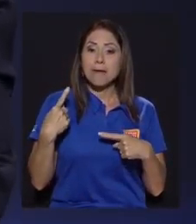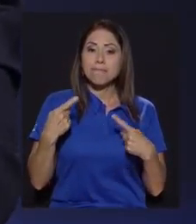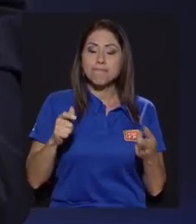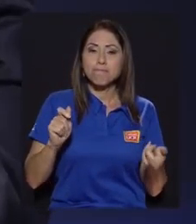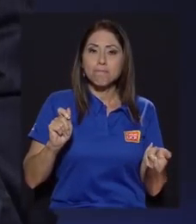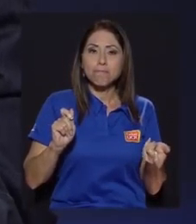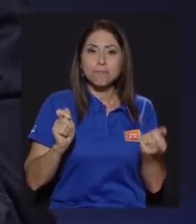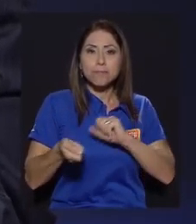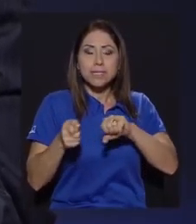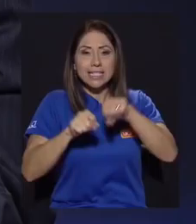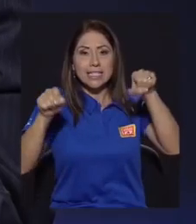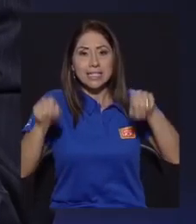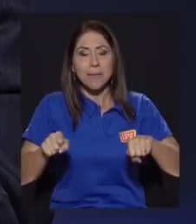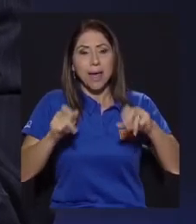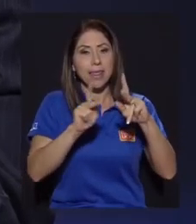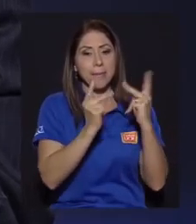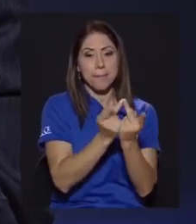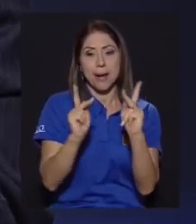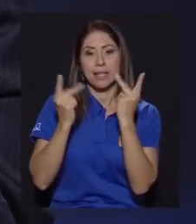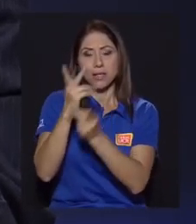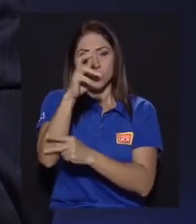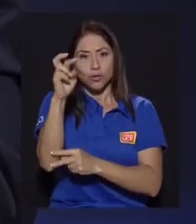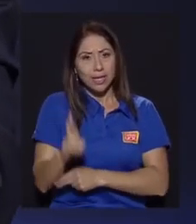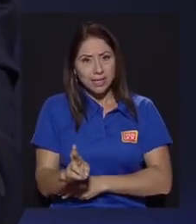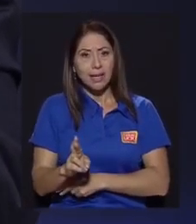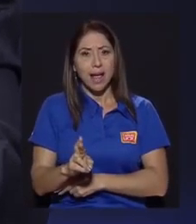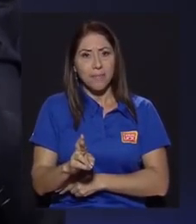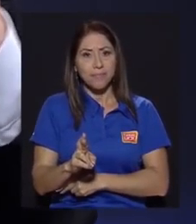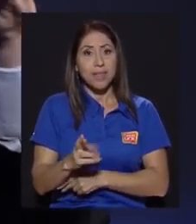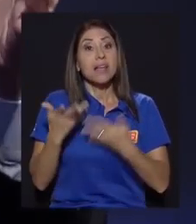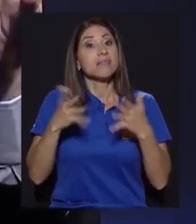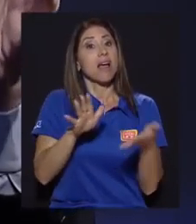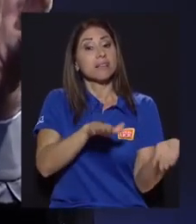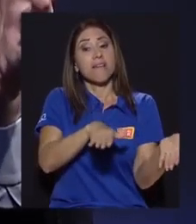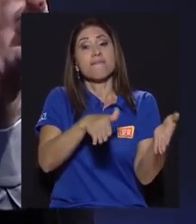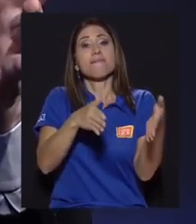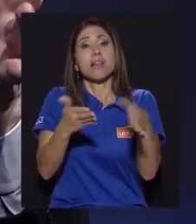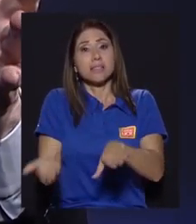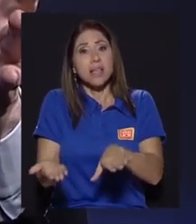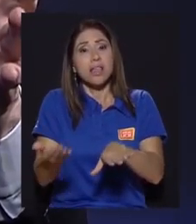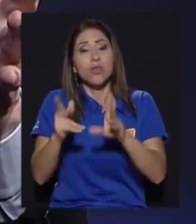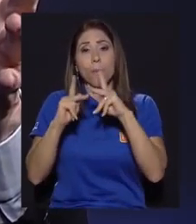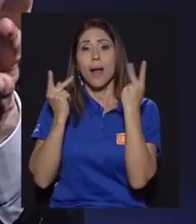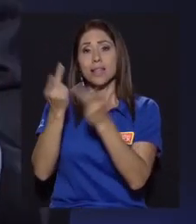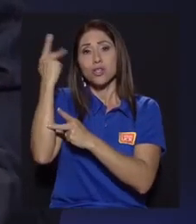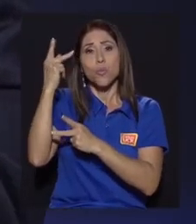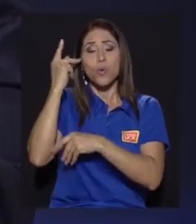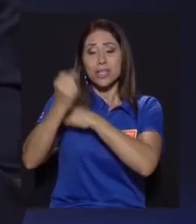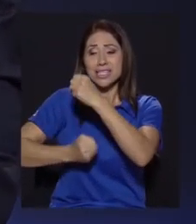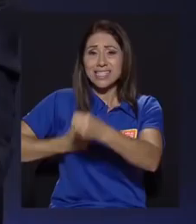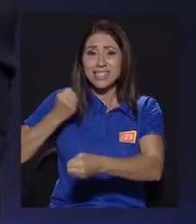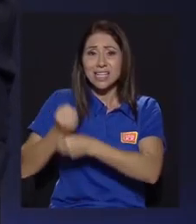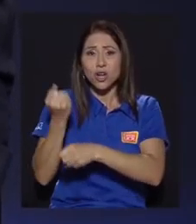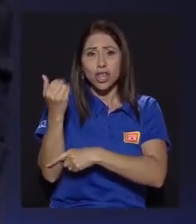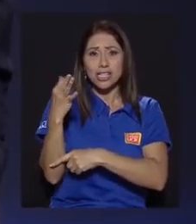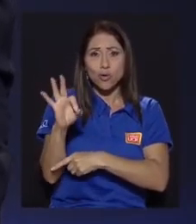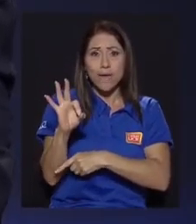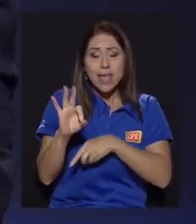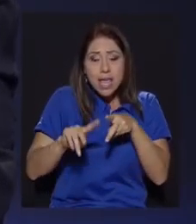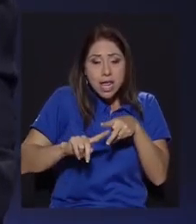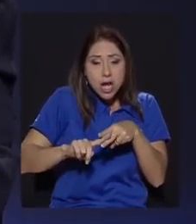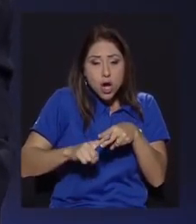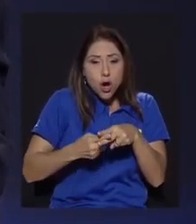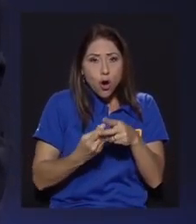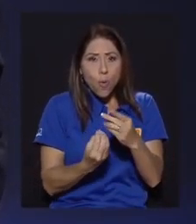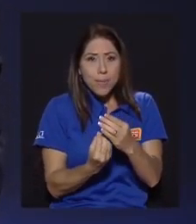el sistema de partidos de costa rica están feneciendo los partidos del siglo 19 y comienza a surgir